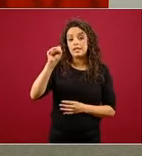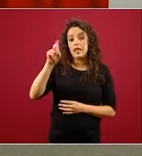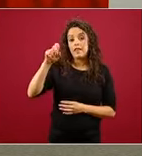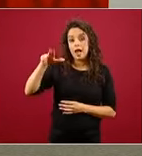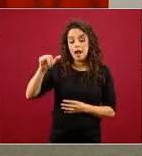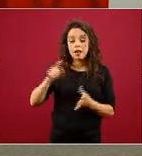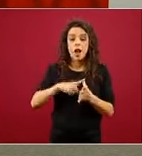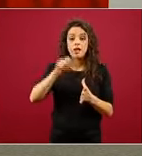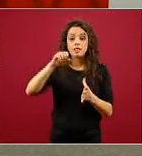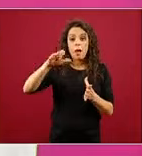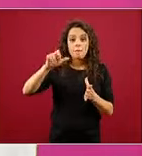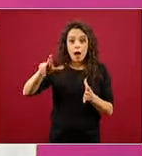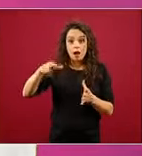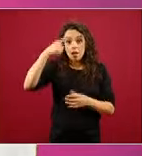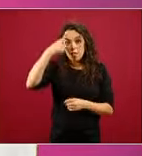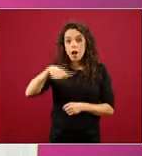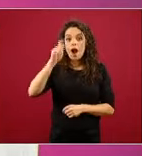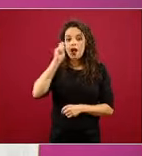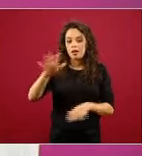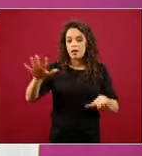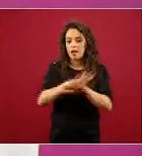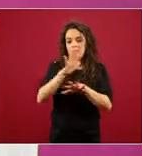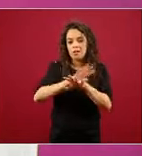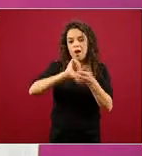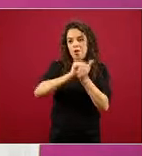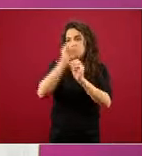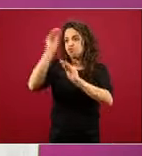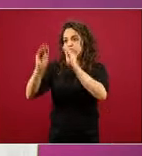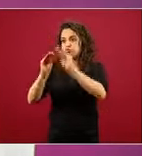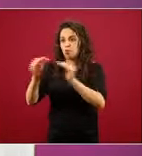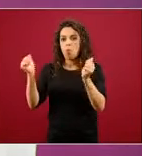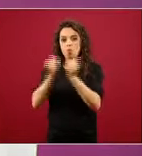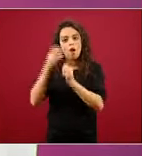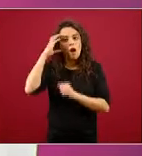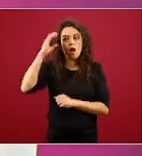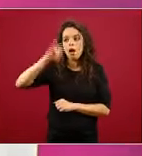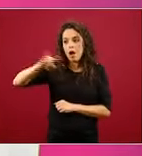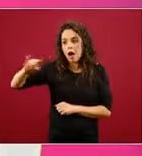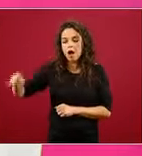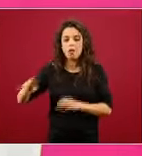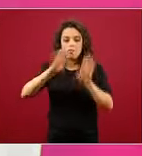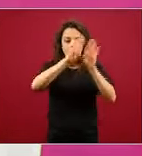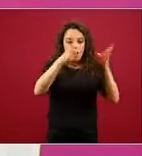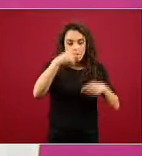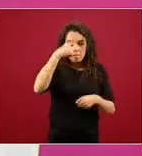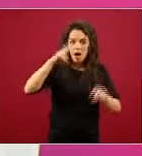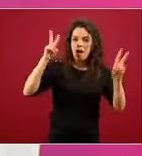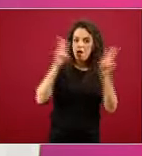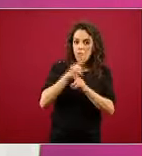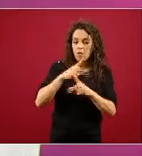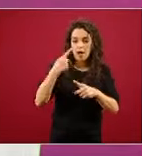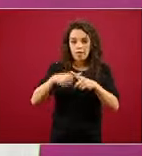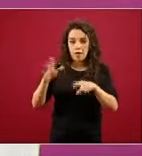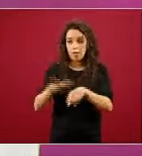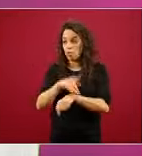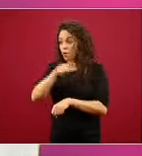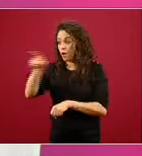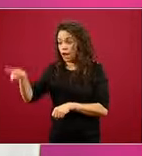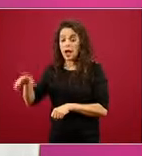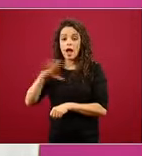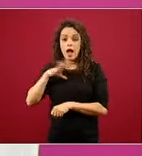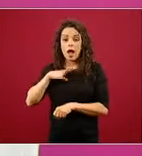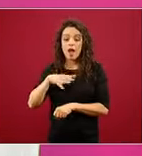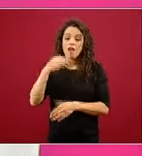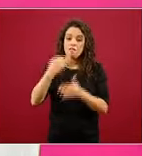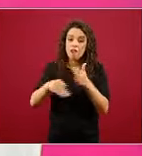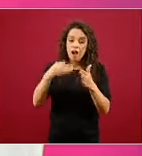de reconversión, ya que ellos se encargan de distribuir recursos que tienen en entidades en donde a lo mejor tenemos muy